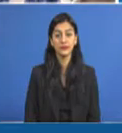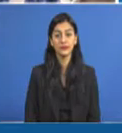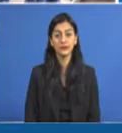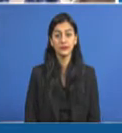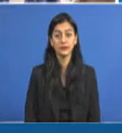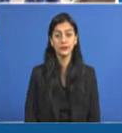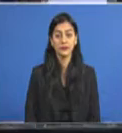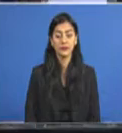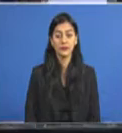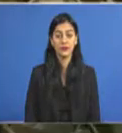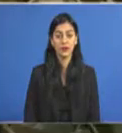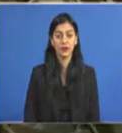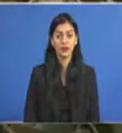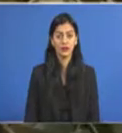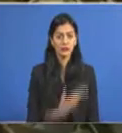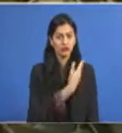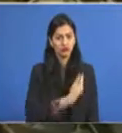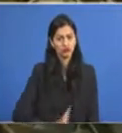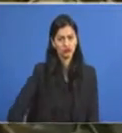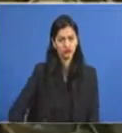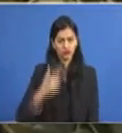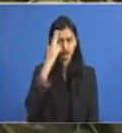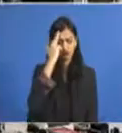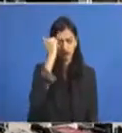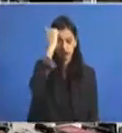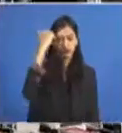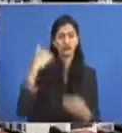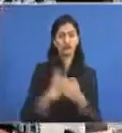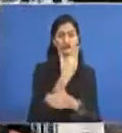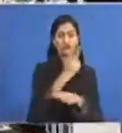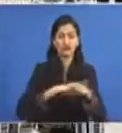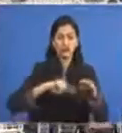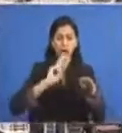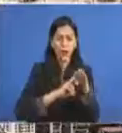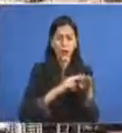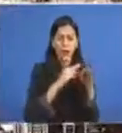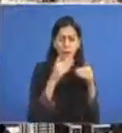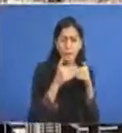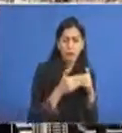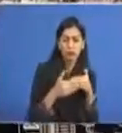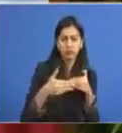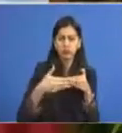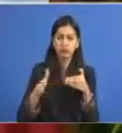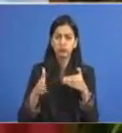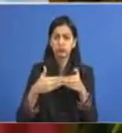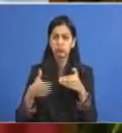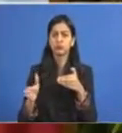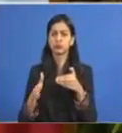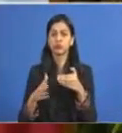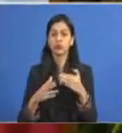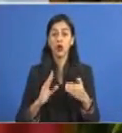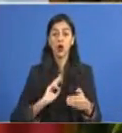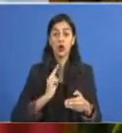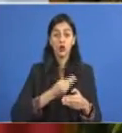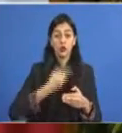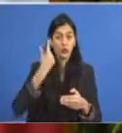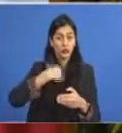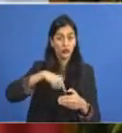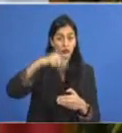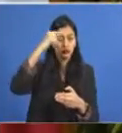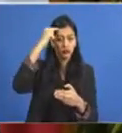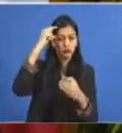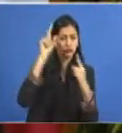El mandatario destacó que la nueva normalidad se abrirá gradualmente para todos. Nuestro gobierno enfrenta con